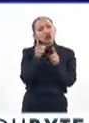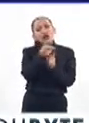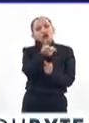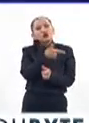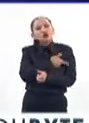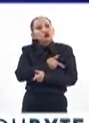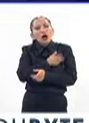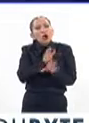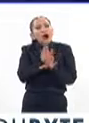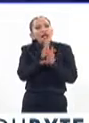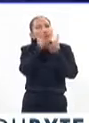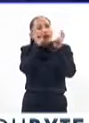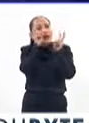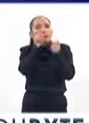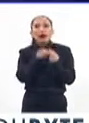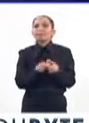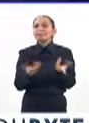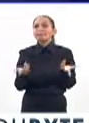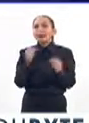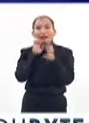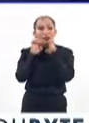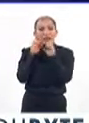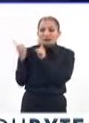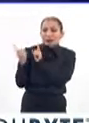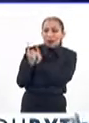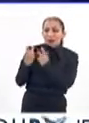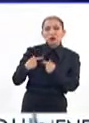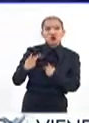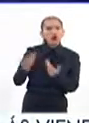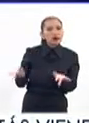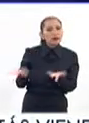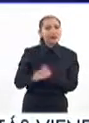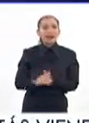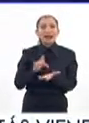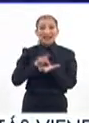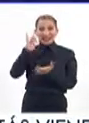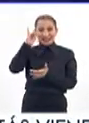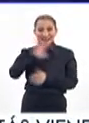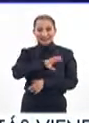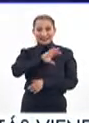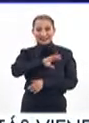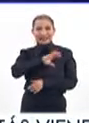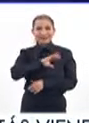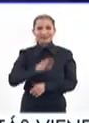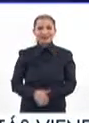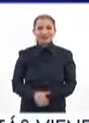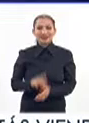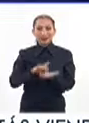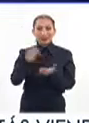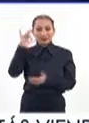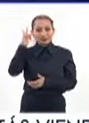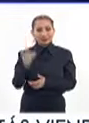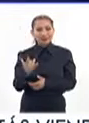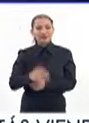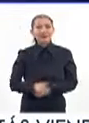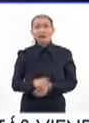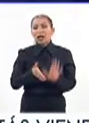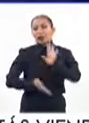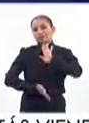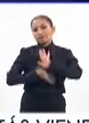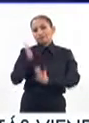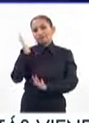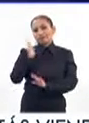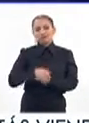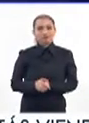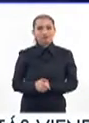le gustaría qué temas, qué entrevistas, qué personajes. ¿Sí? Gracias, Gris. Gracias, Gris. Ya nos